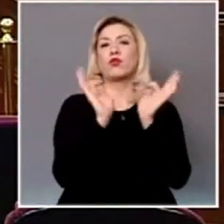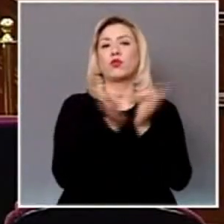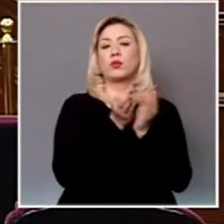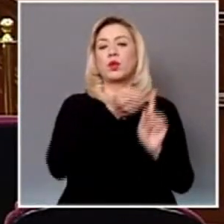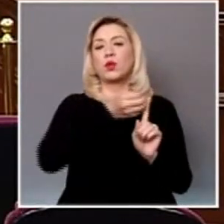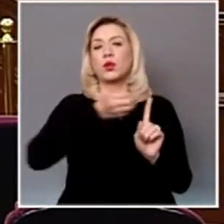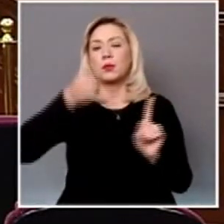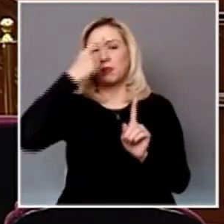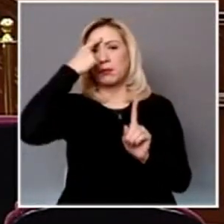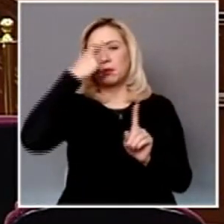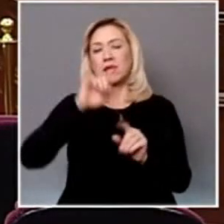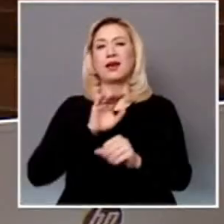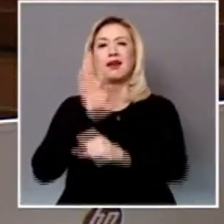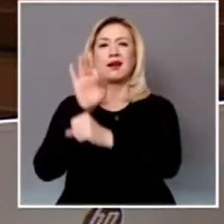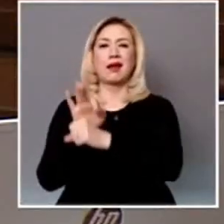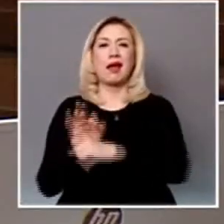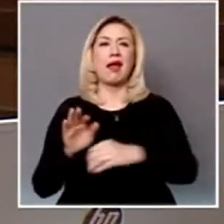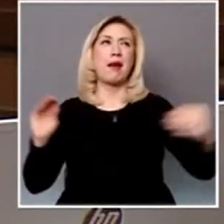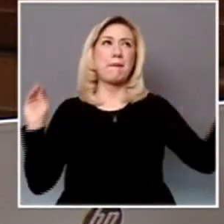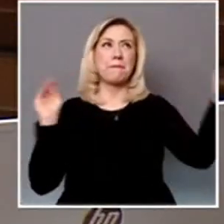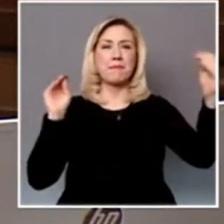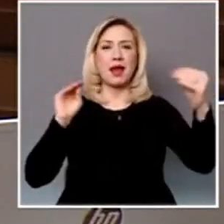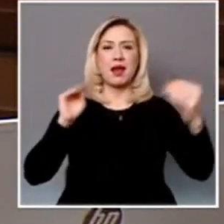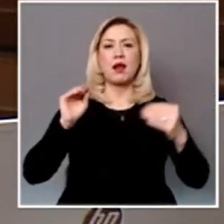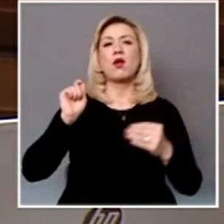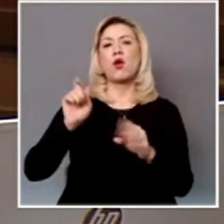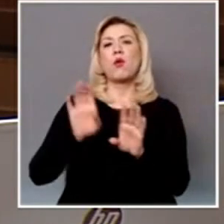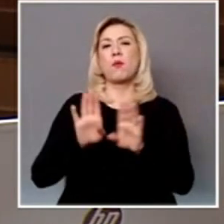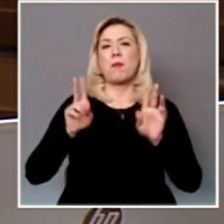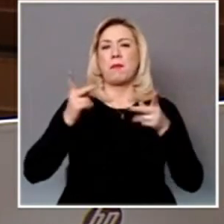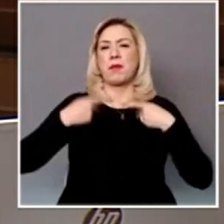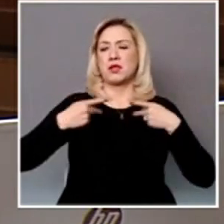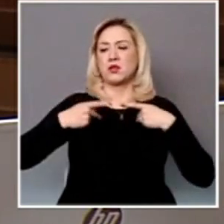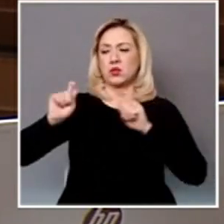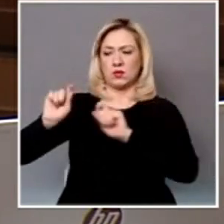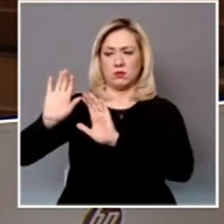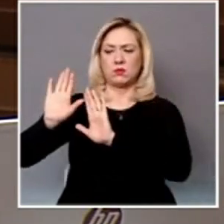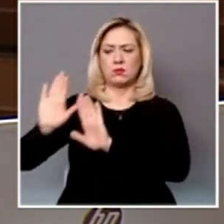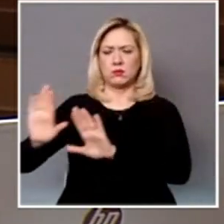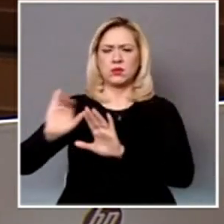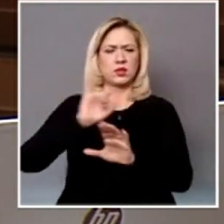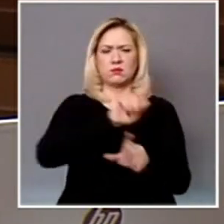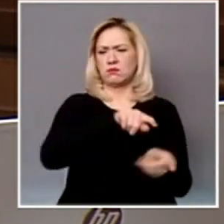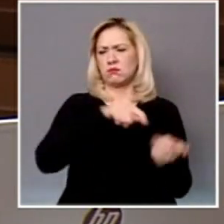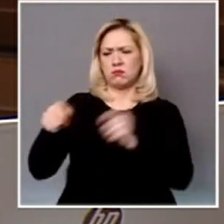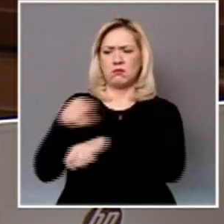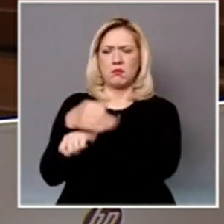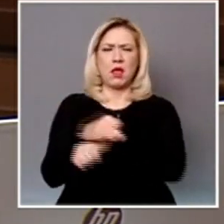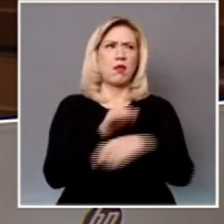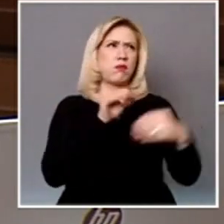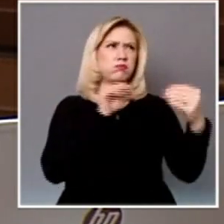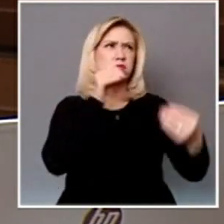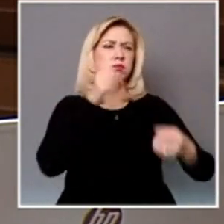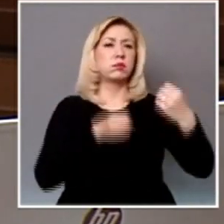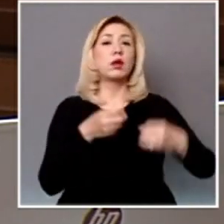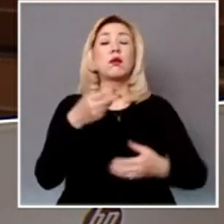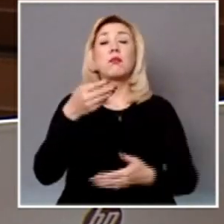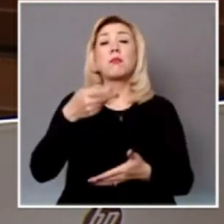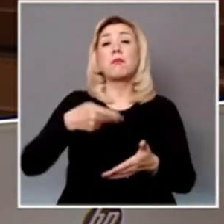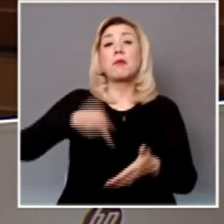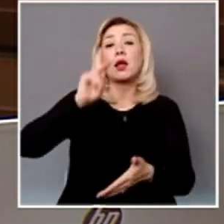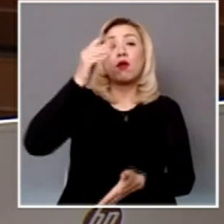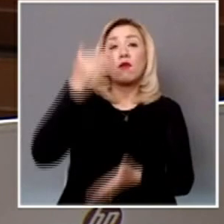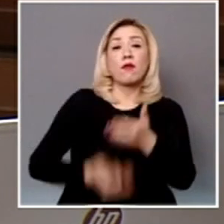el amparo directo. De esta manera se sostiene que el no haber sido notificado debidamente de la reanudación